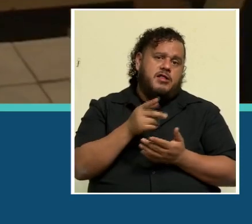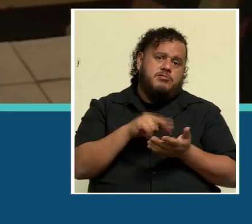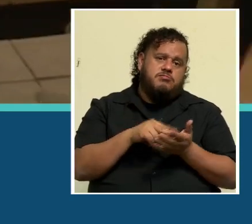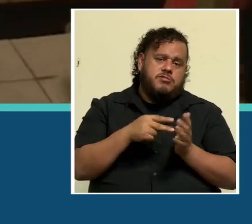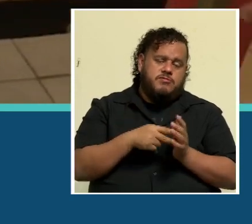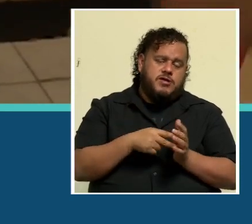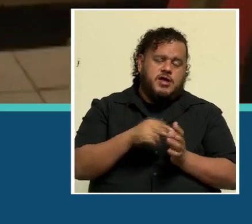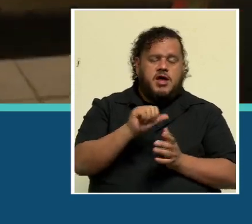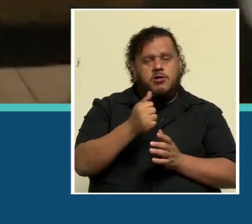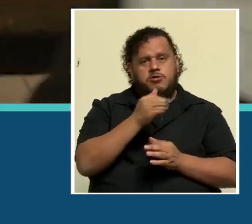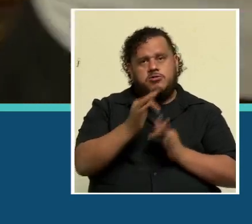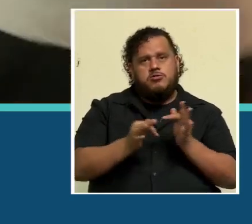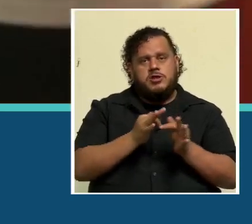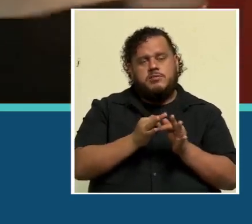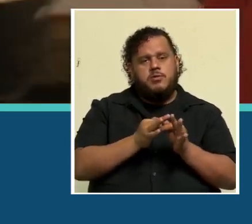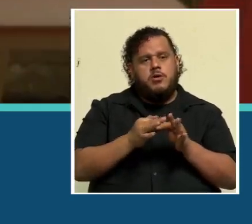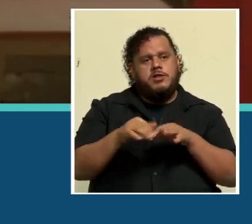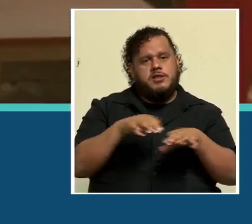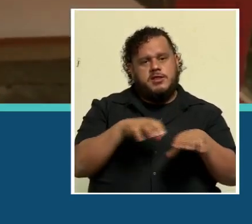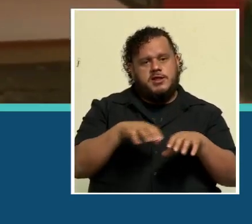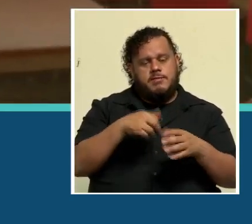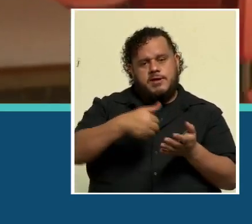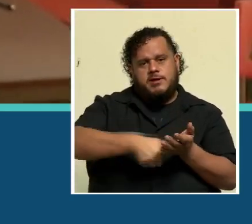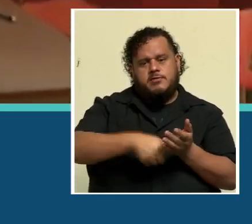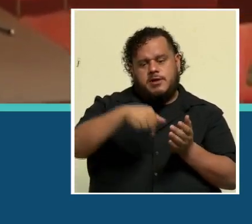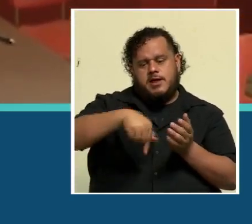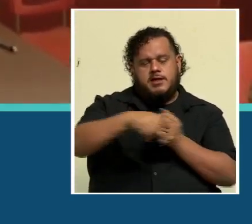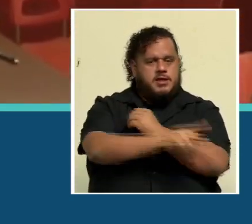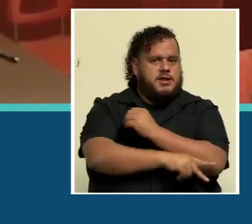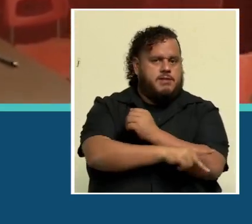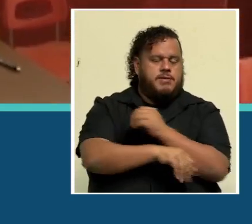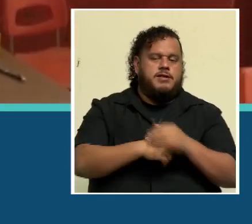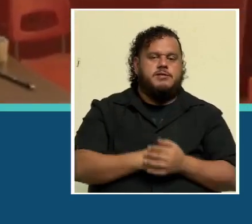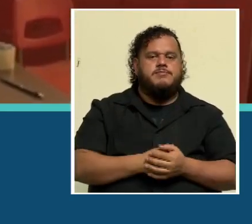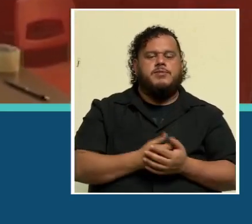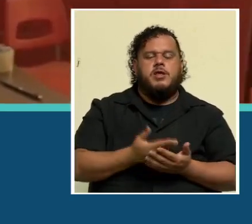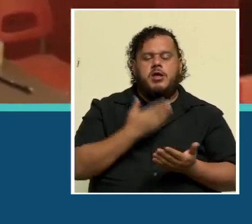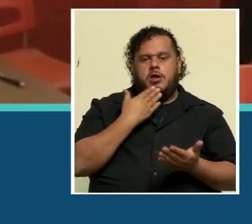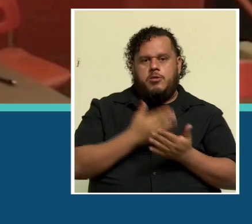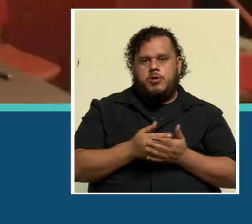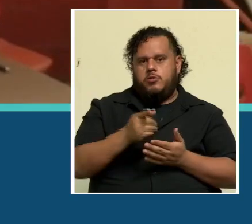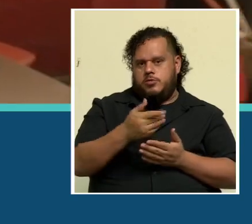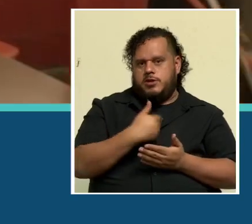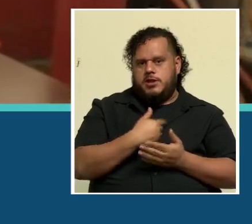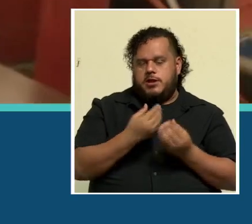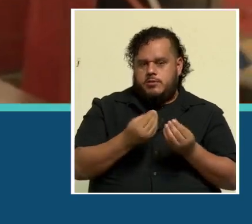de otro tipo de dinámica electoral en el país. Don Ronald, evidentemente usted tiene